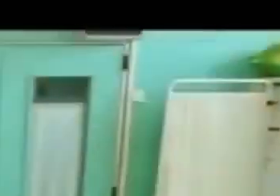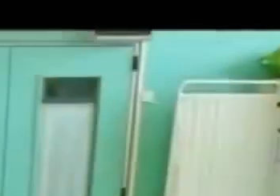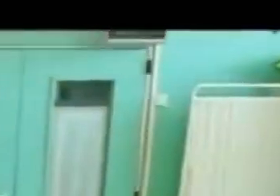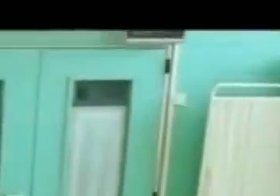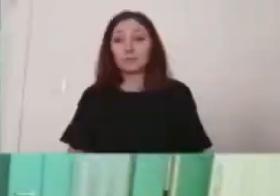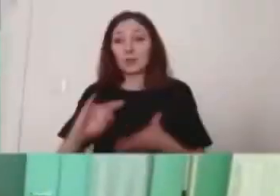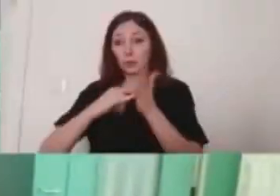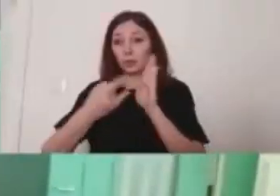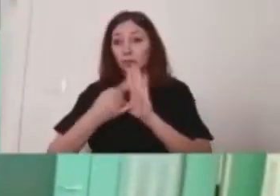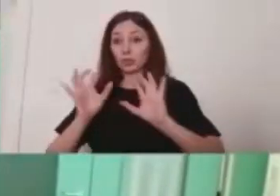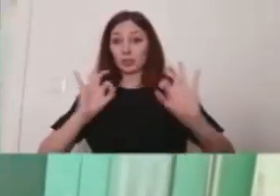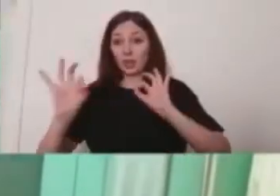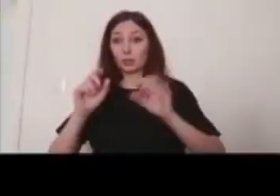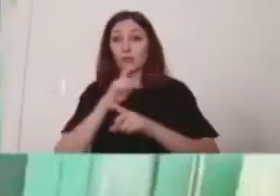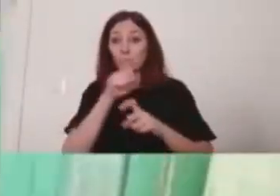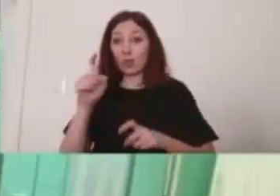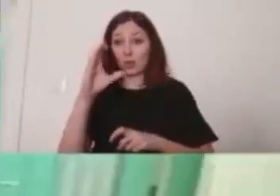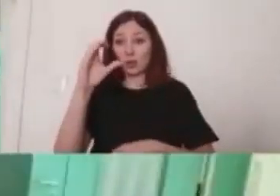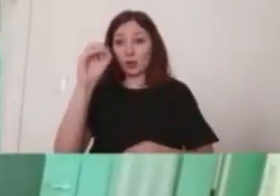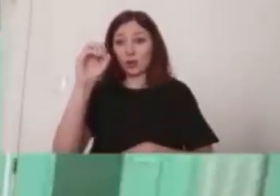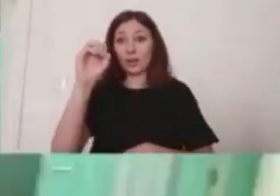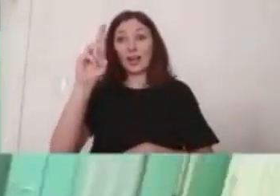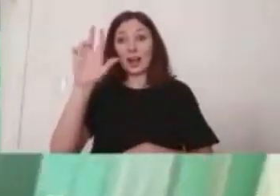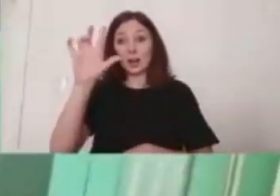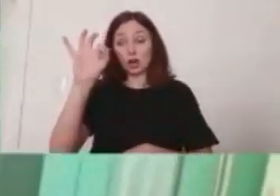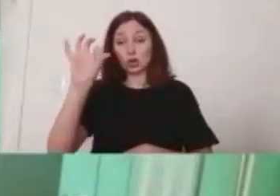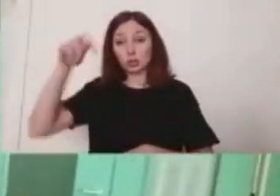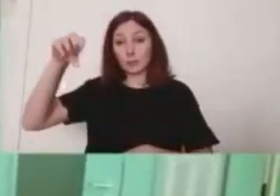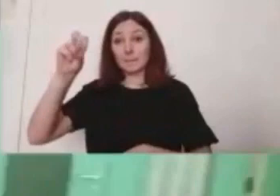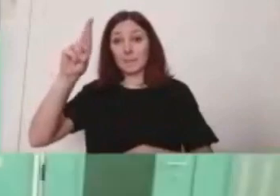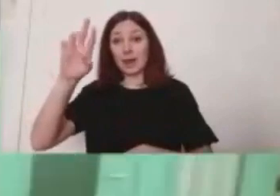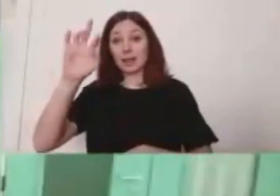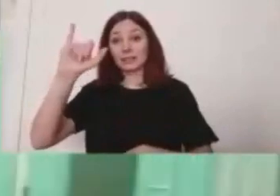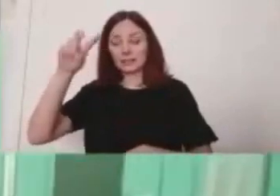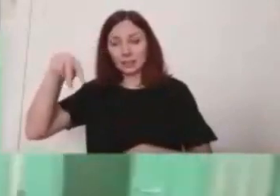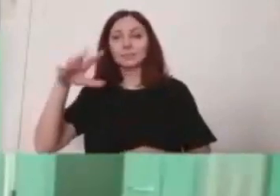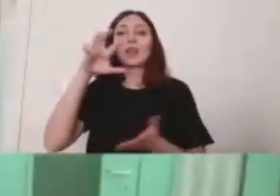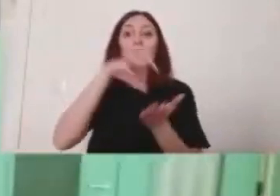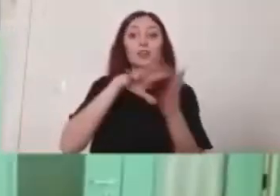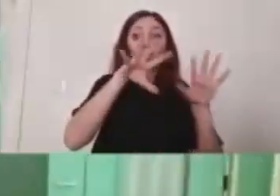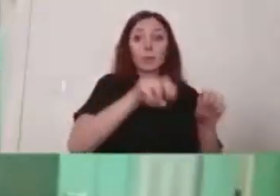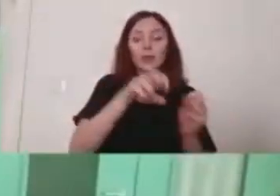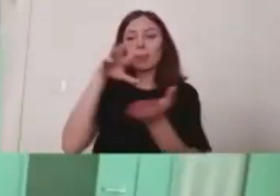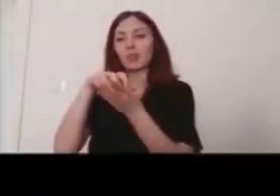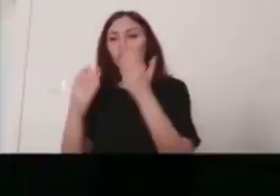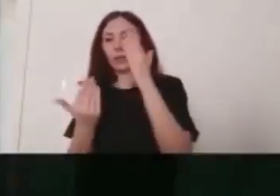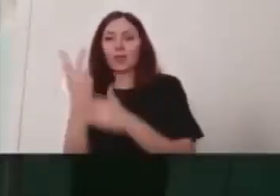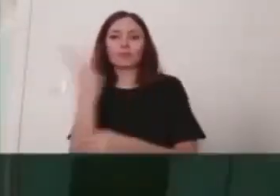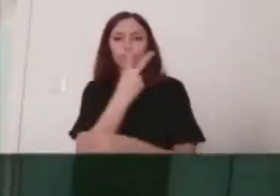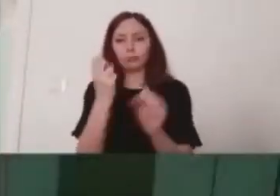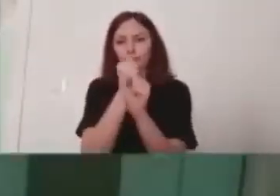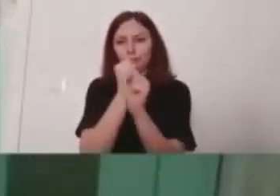El proyecto de teatro de Fundación Carlos Martín se realiza de forma conjunta por el Centro Ocupacional y el Centro de Día.